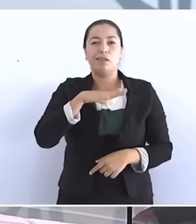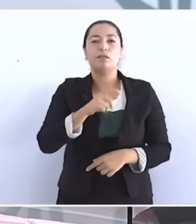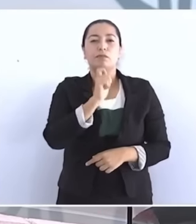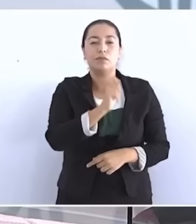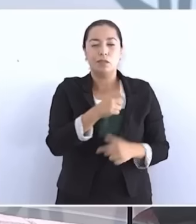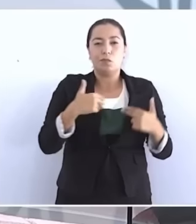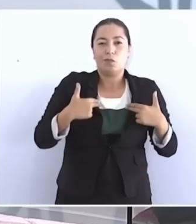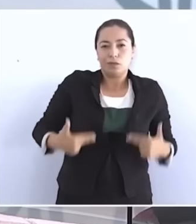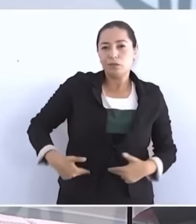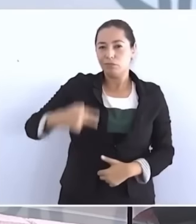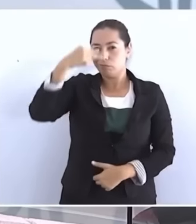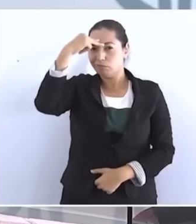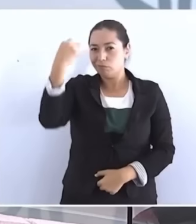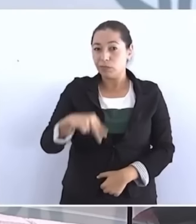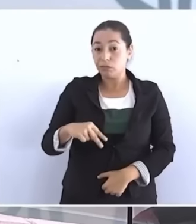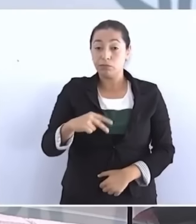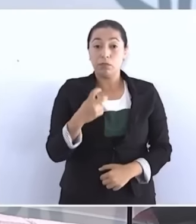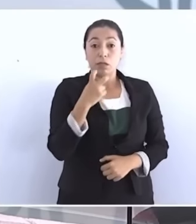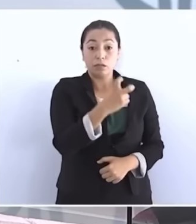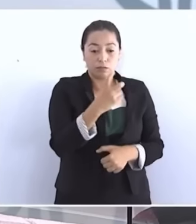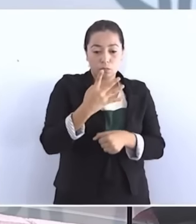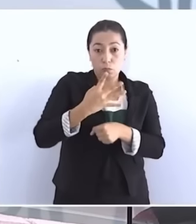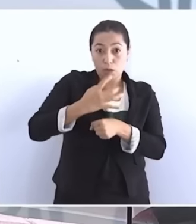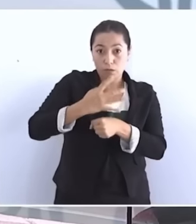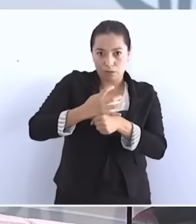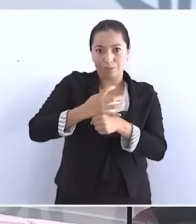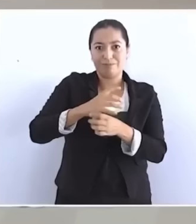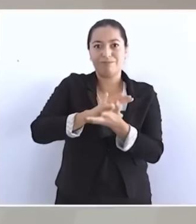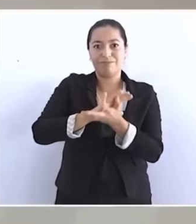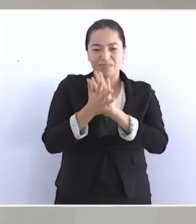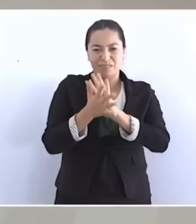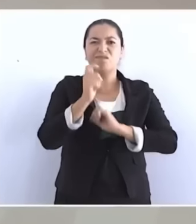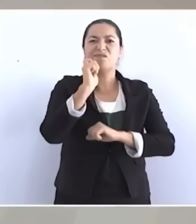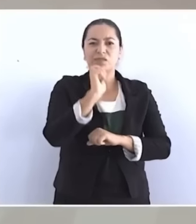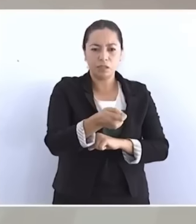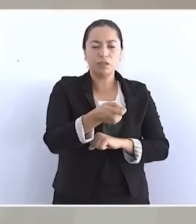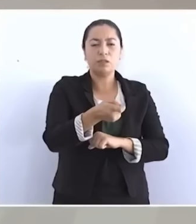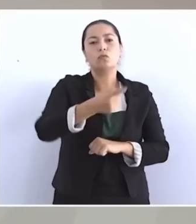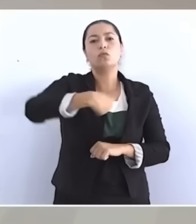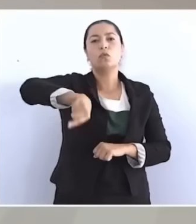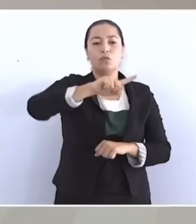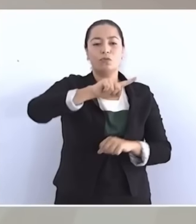la cuarta transformación, es por el bien de todos,